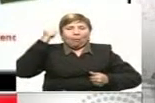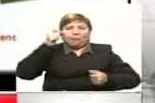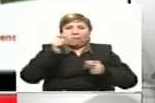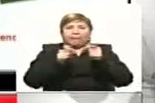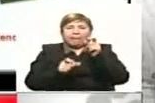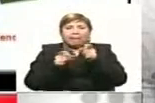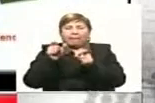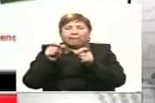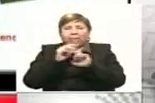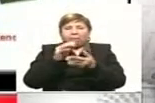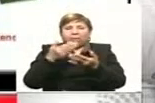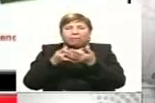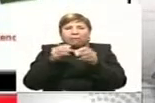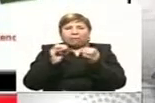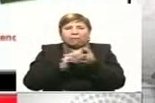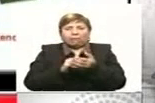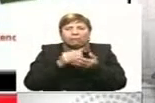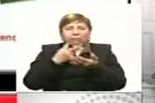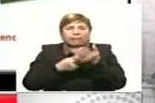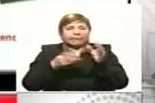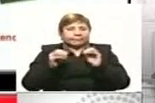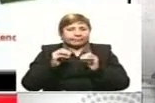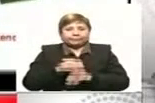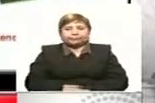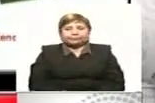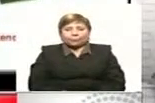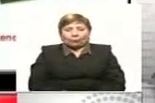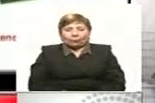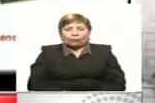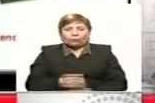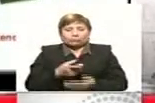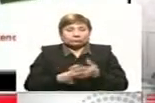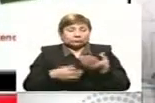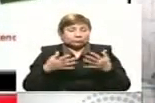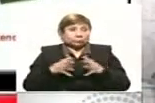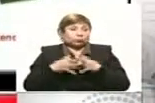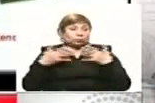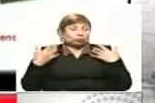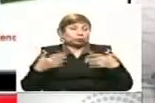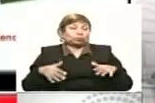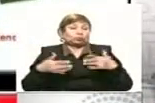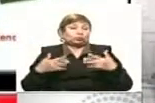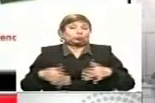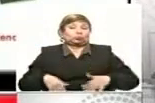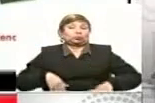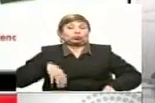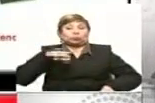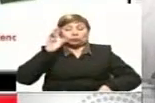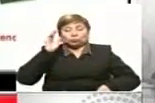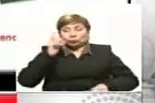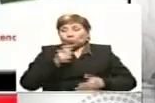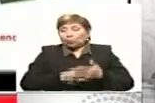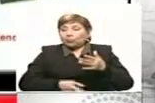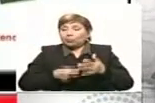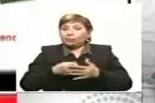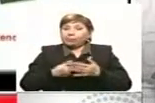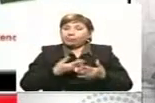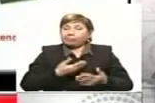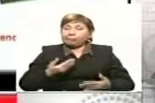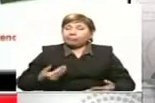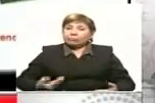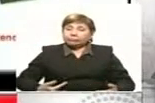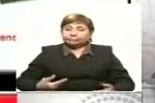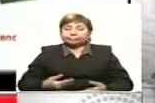persona, y además, pues obviamente le cuesta muchísimo más caro al Estado,